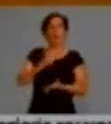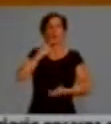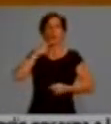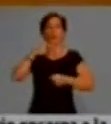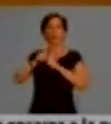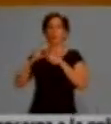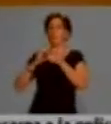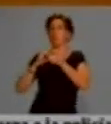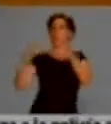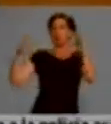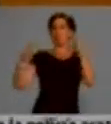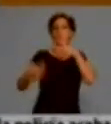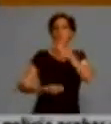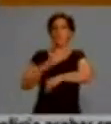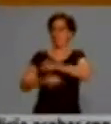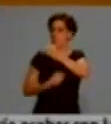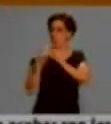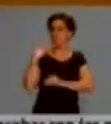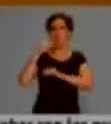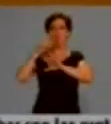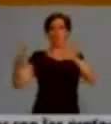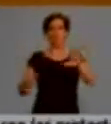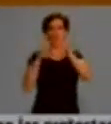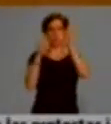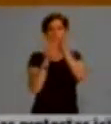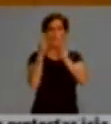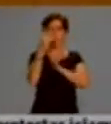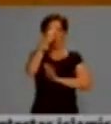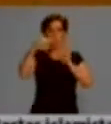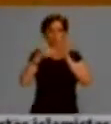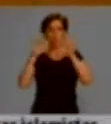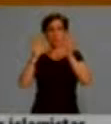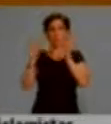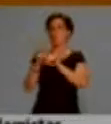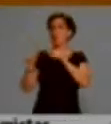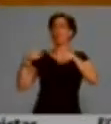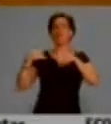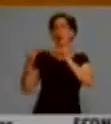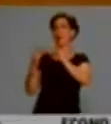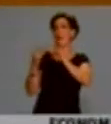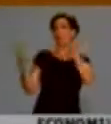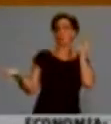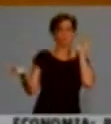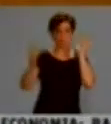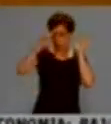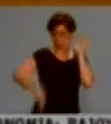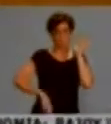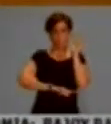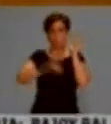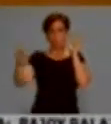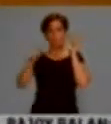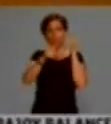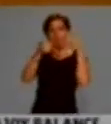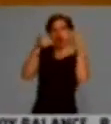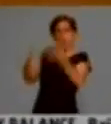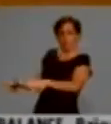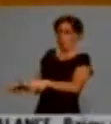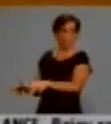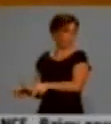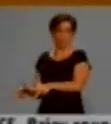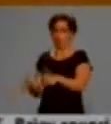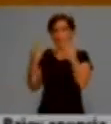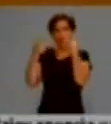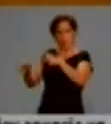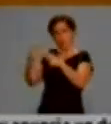produjo el 8 de abril del 2010, no era cierta. No, ustedes no le dejaron caer. Y no le dejaron